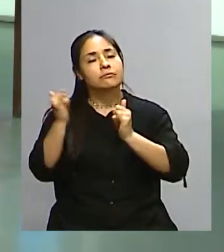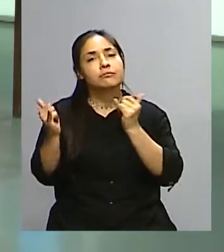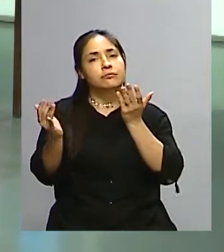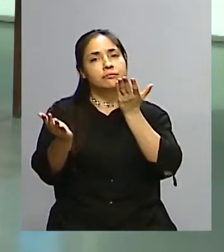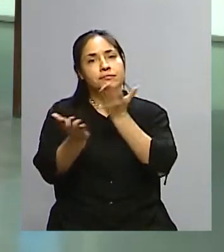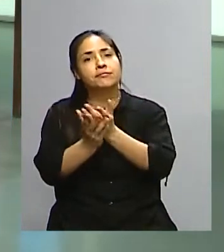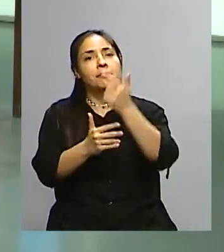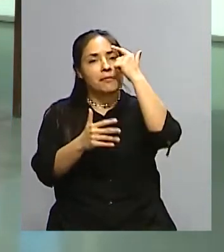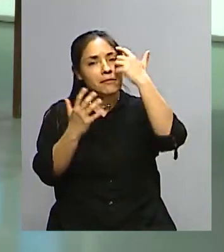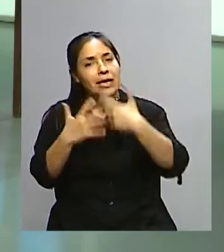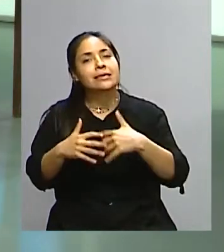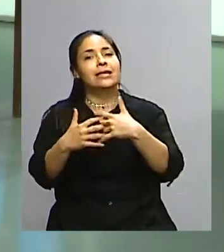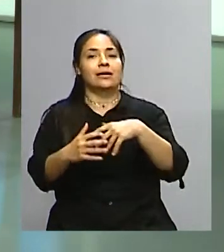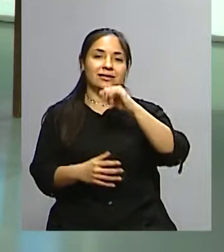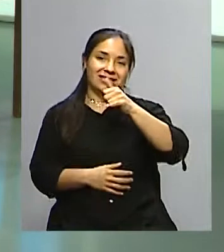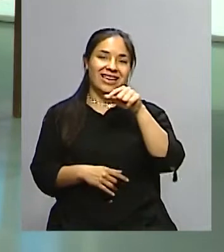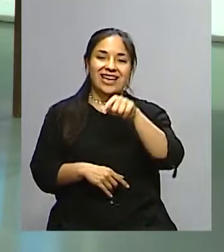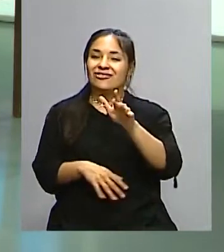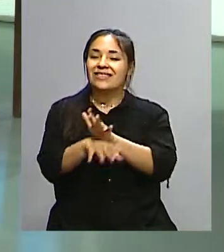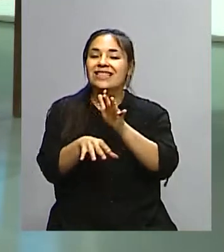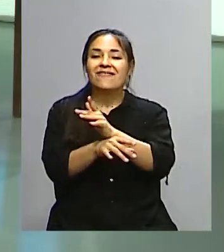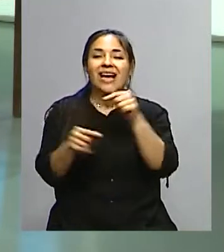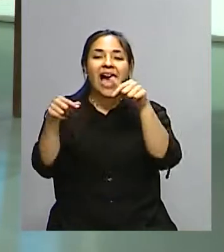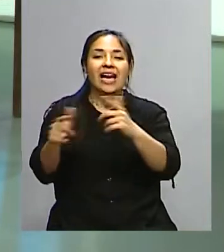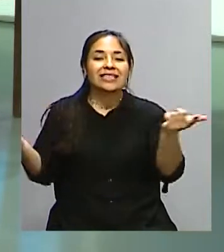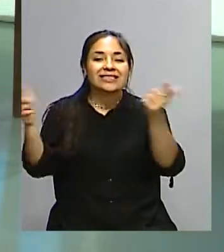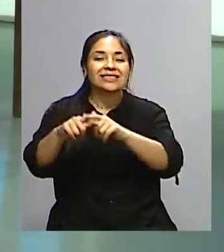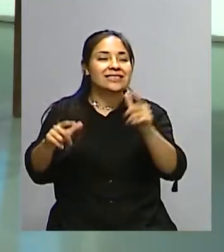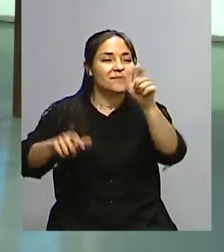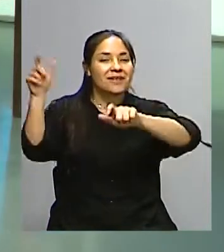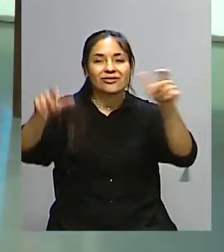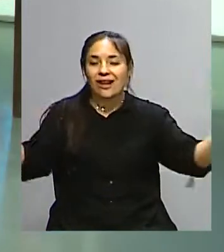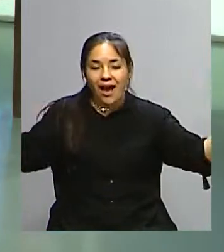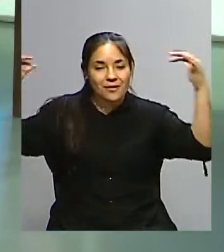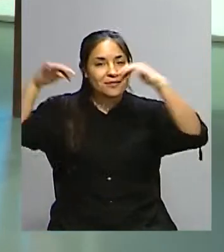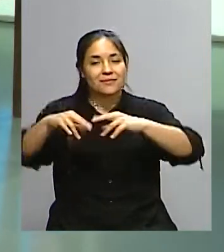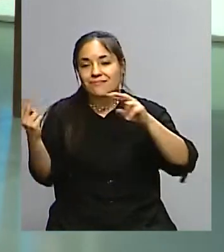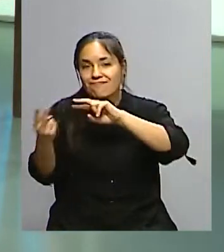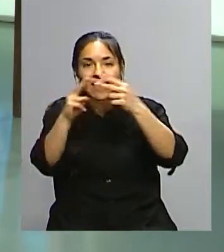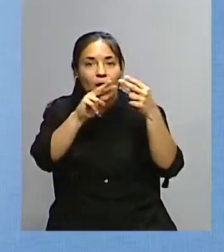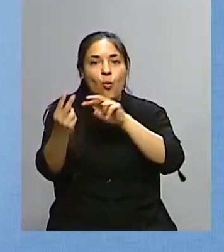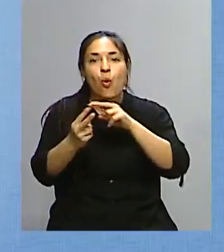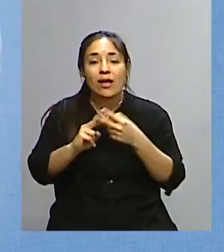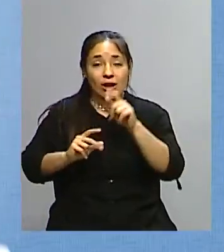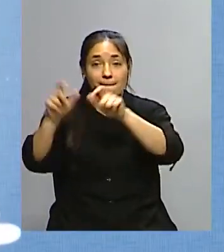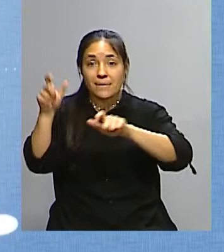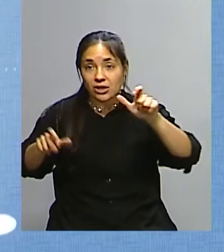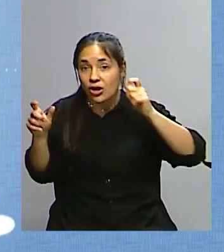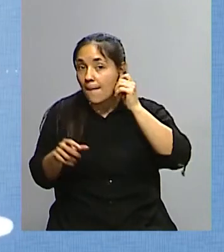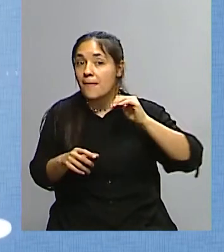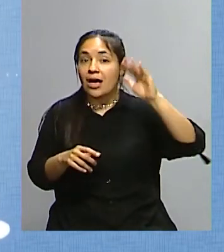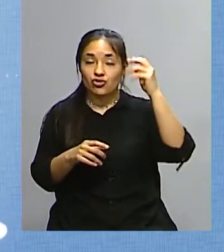y lo vimos como un espacio de encuentro, un lugar para visibilizar la temática y un espacio de encuentro para las personas mayores y para